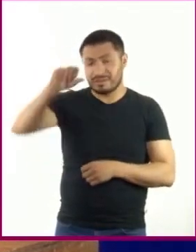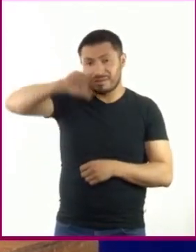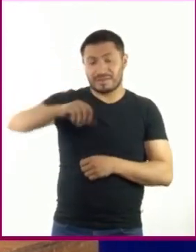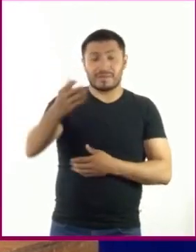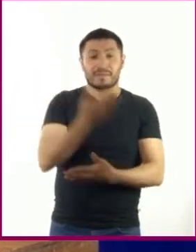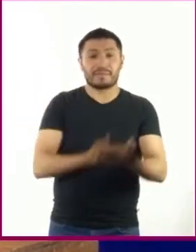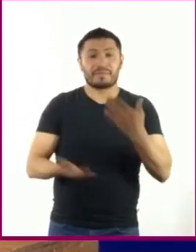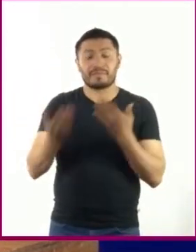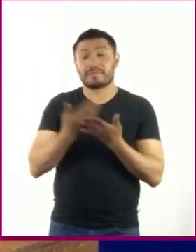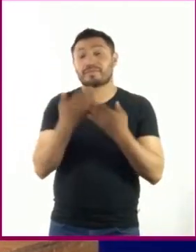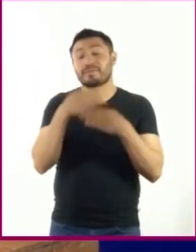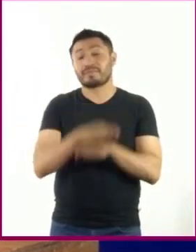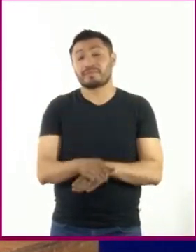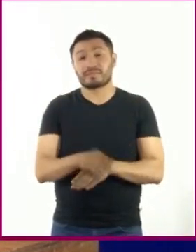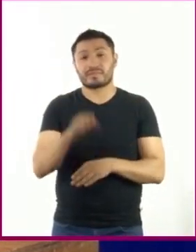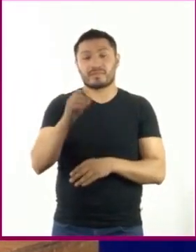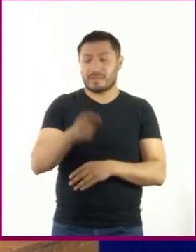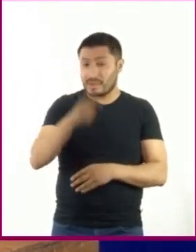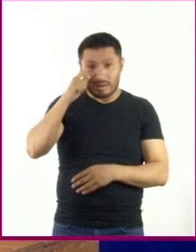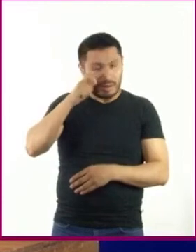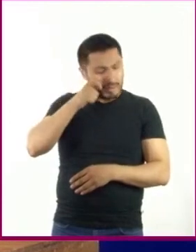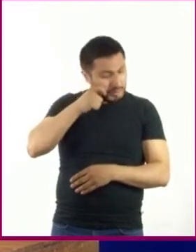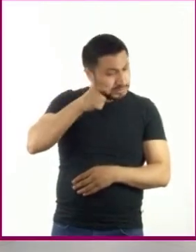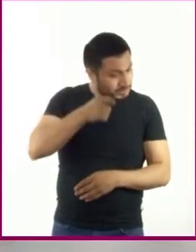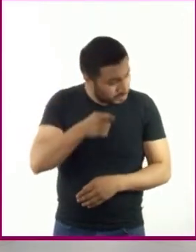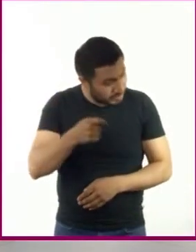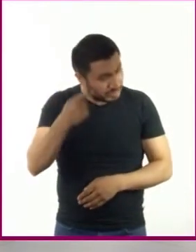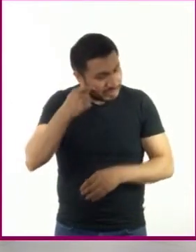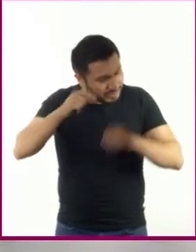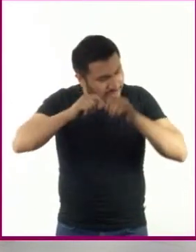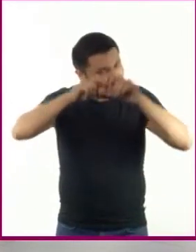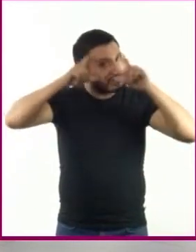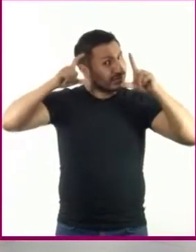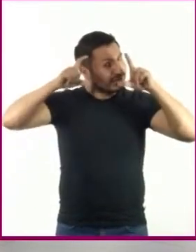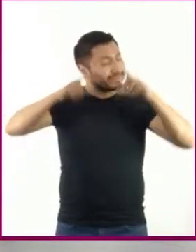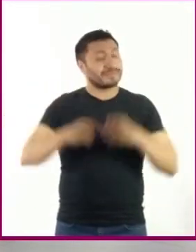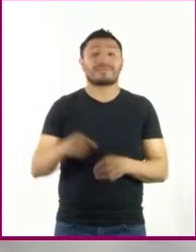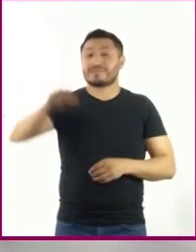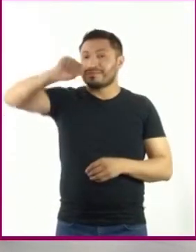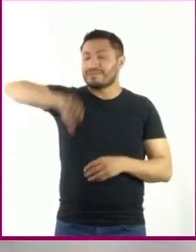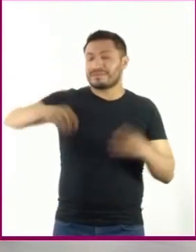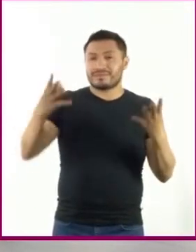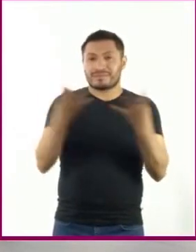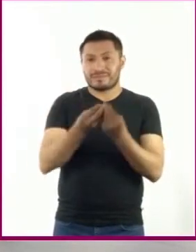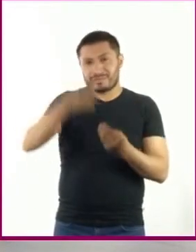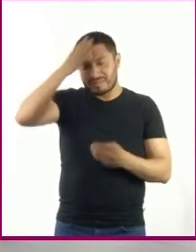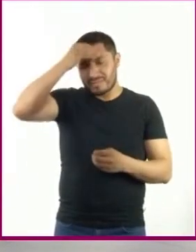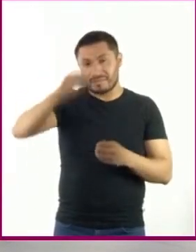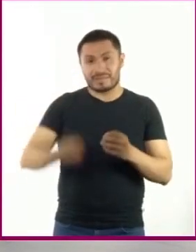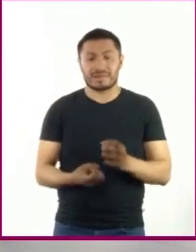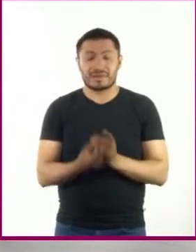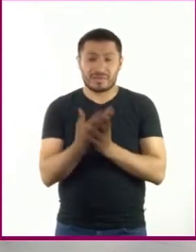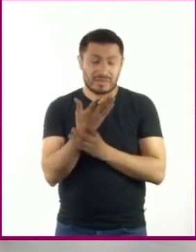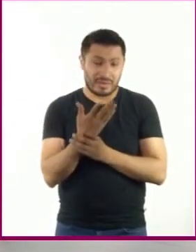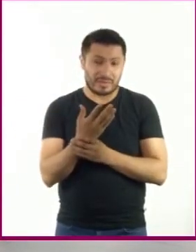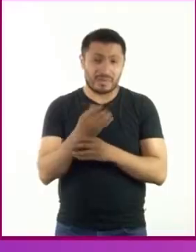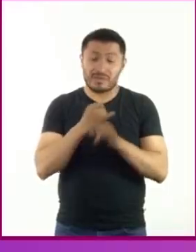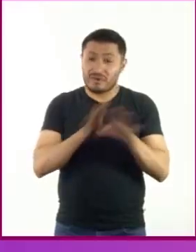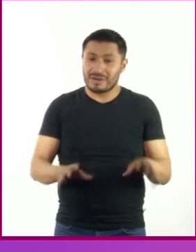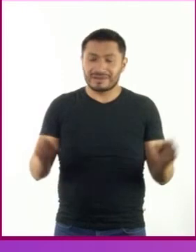compartido sobre con lupa y ojo grande. Hemos aprendido algo nuevo juntos. ¡Hasta la